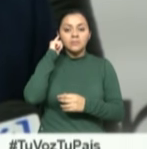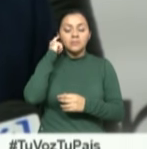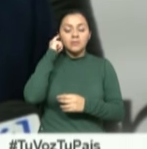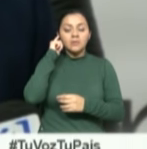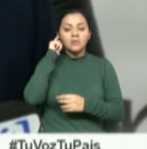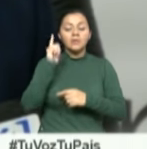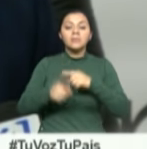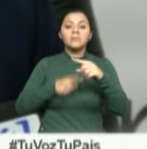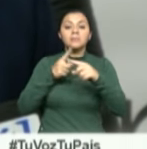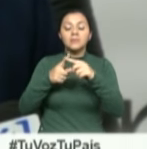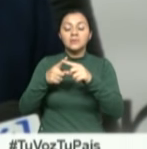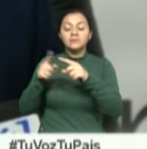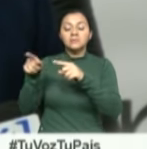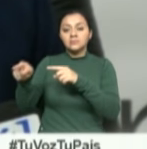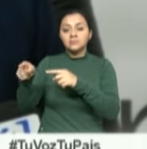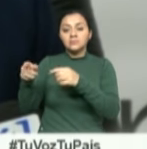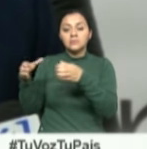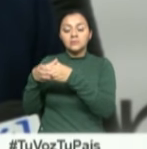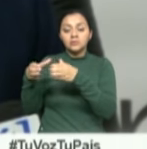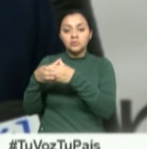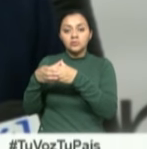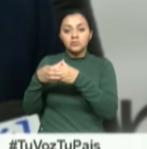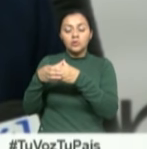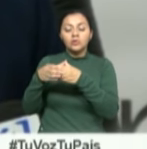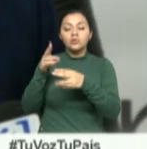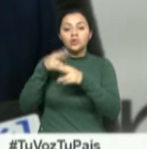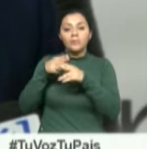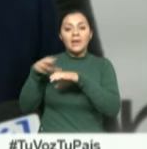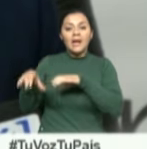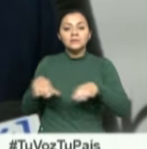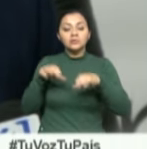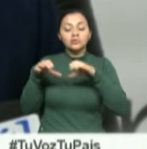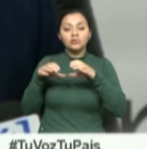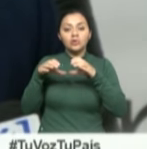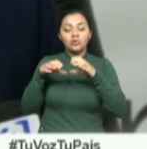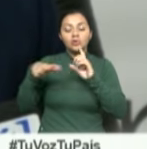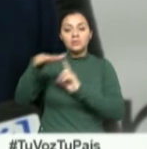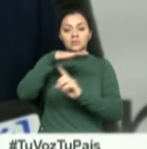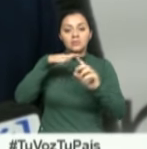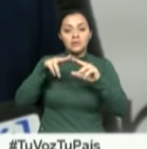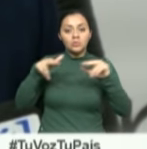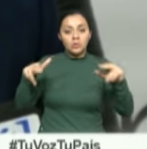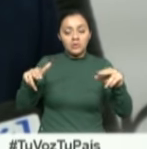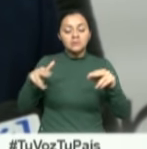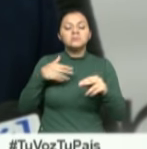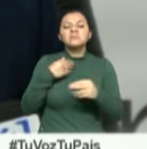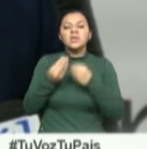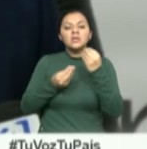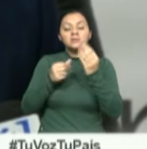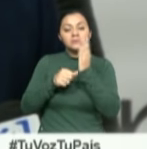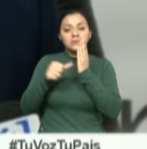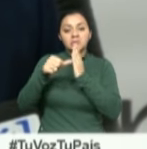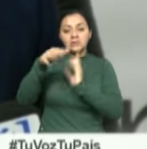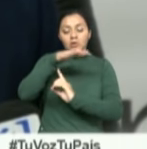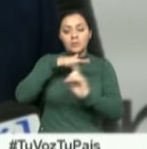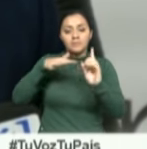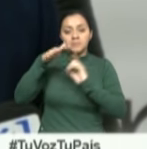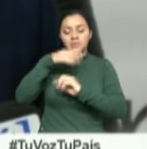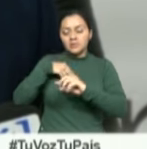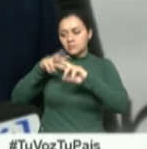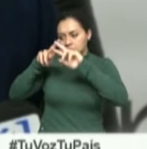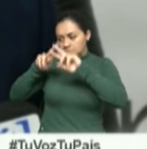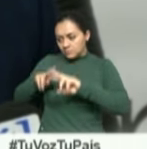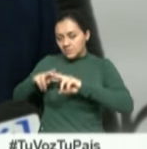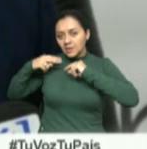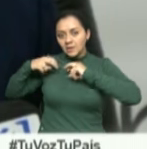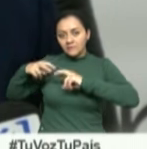Acción Ecológica durante el presente procedimiento administrativo, el Ministerio de Ambiente, luego del estudio y análisis en